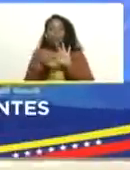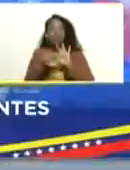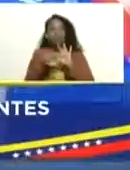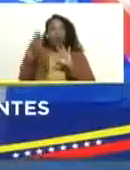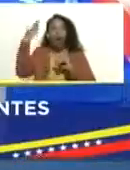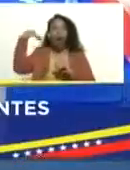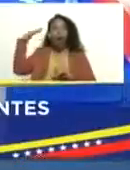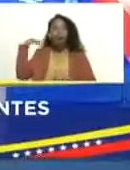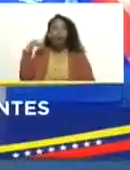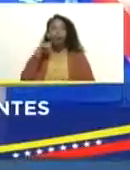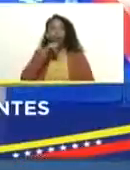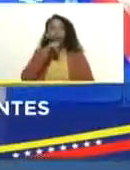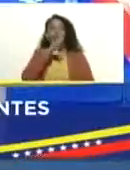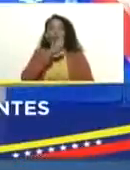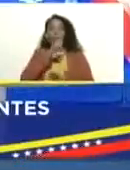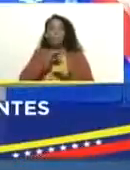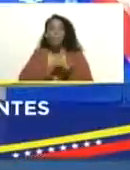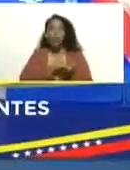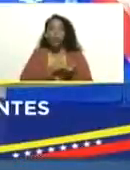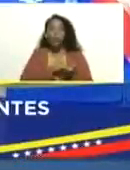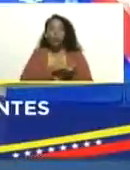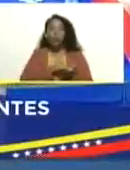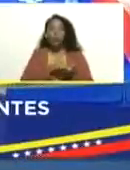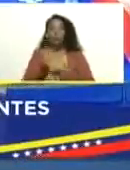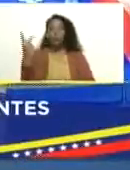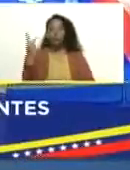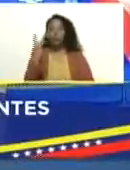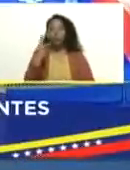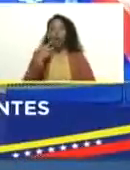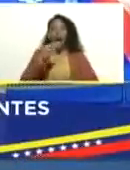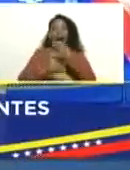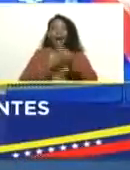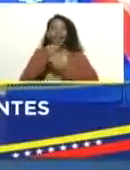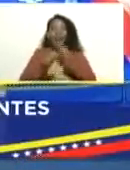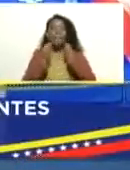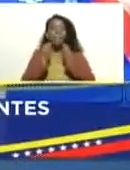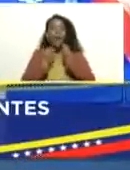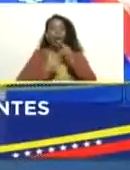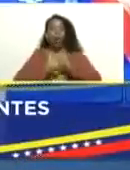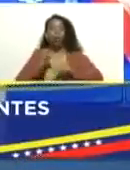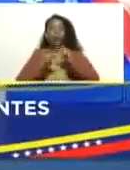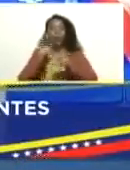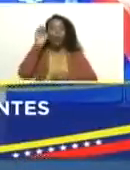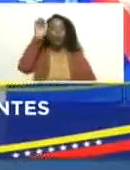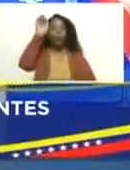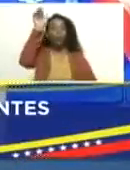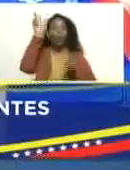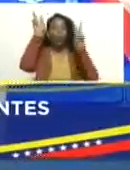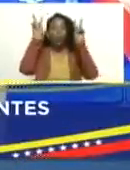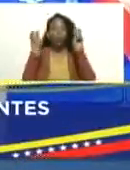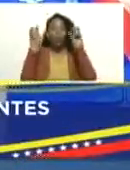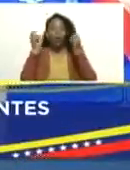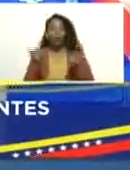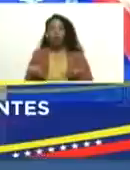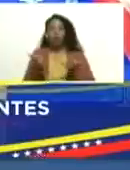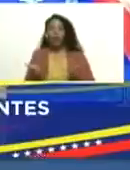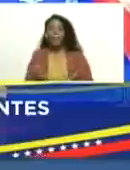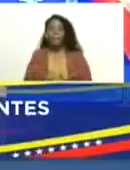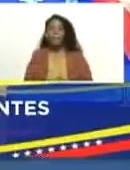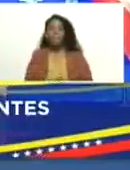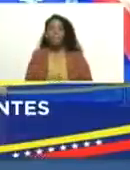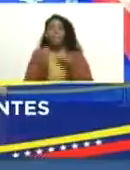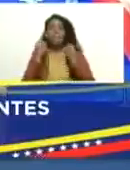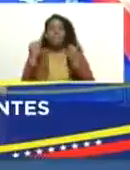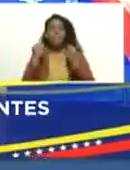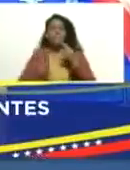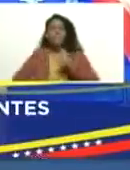estábamos marcados a cumplir para la construcción del mundo nuevo, para la construcción